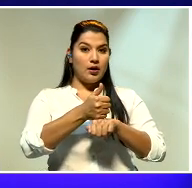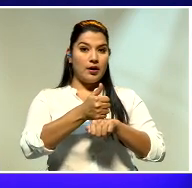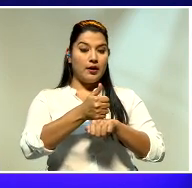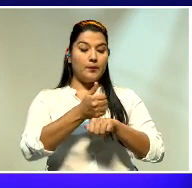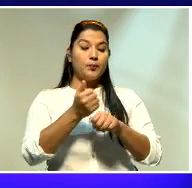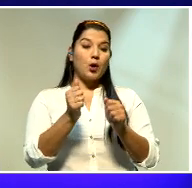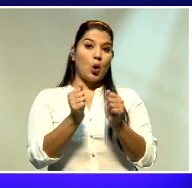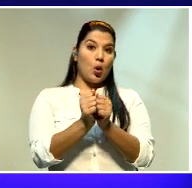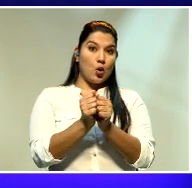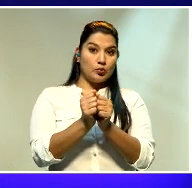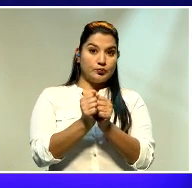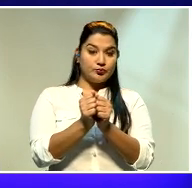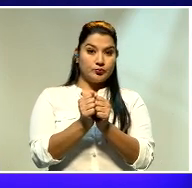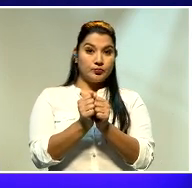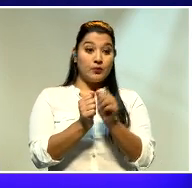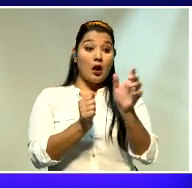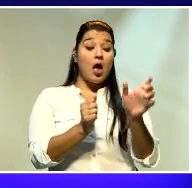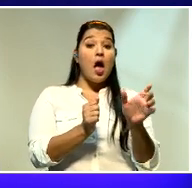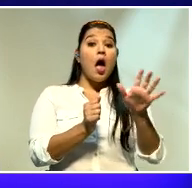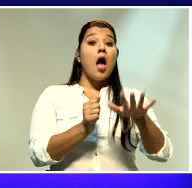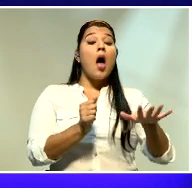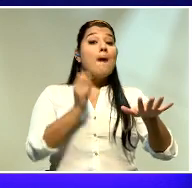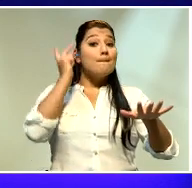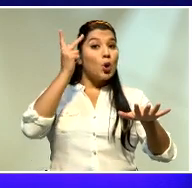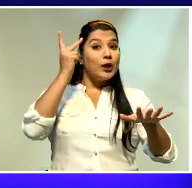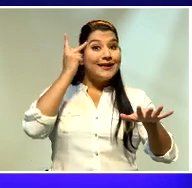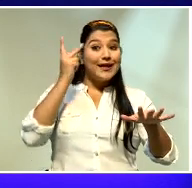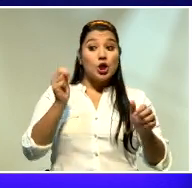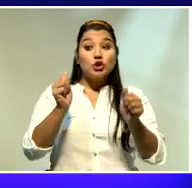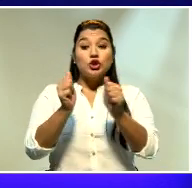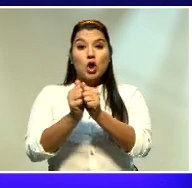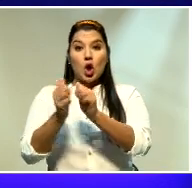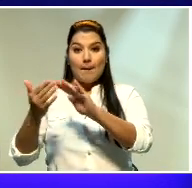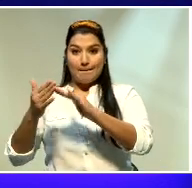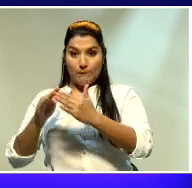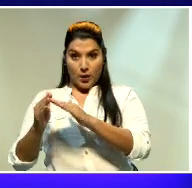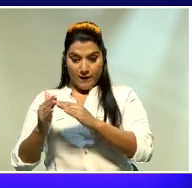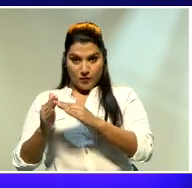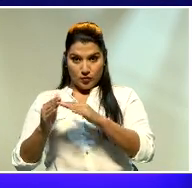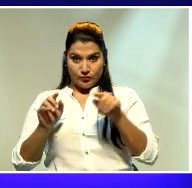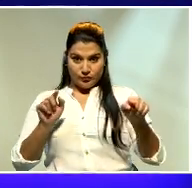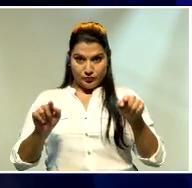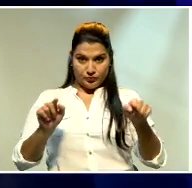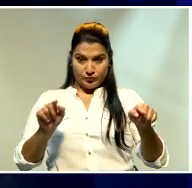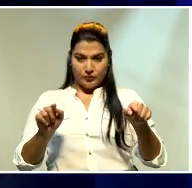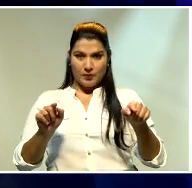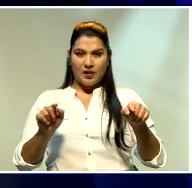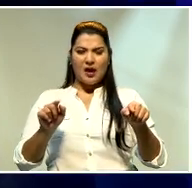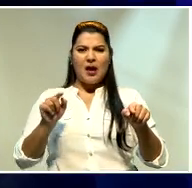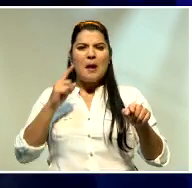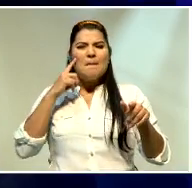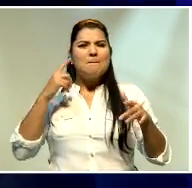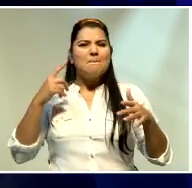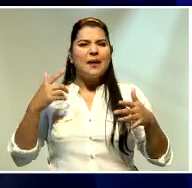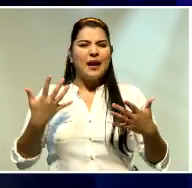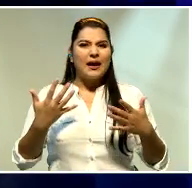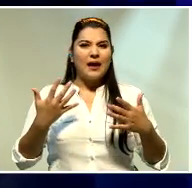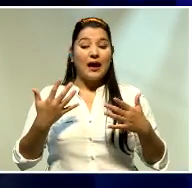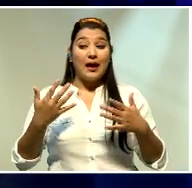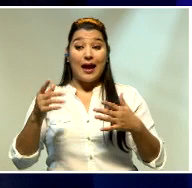entre los políticos y la gente, y es para qué se delega en